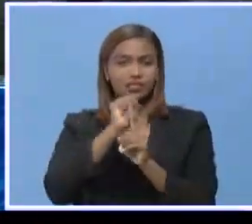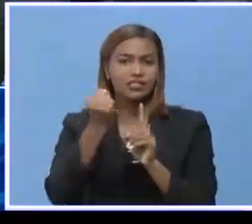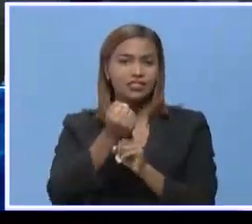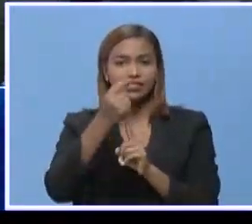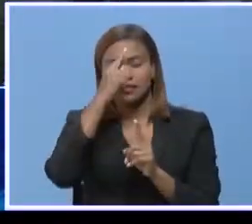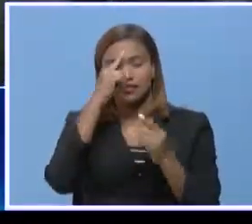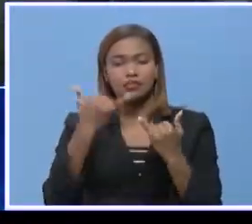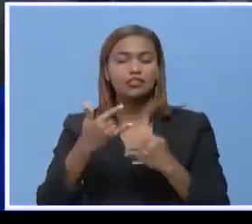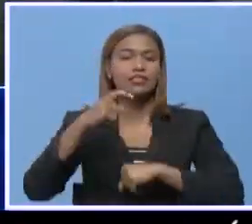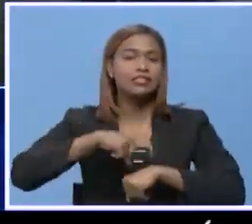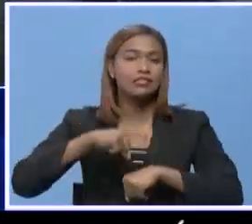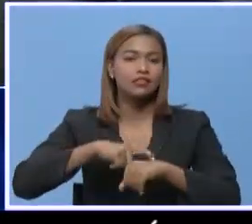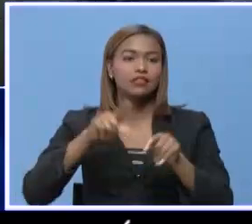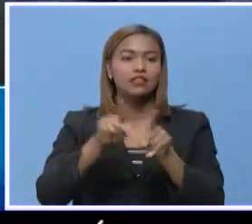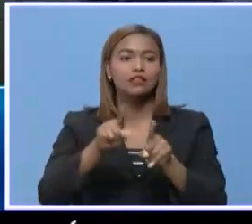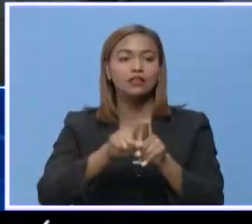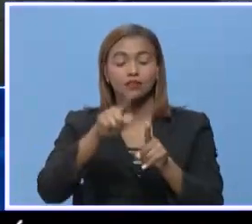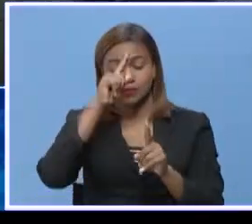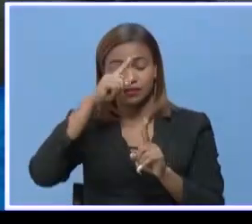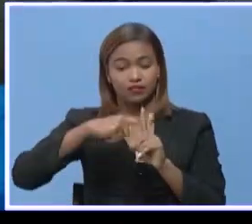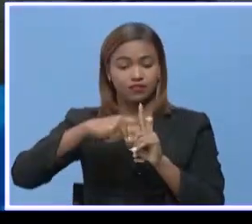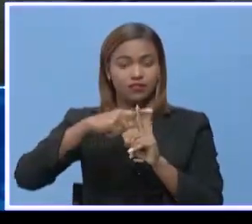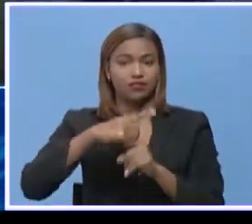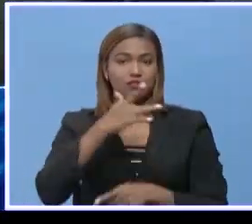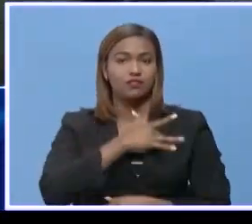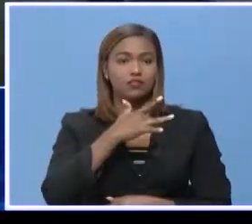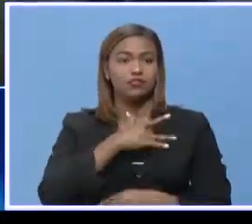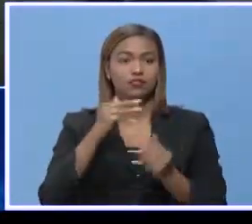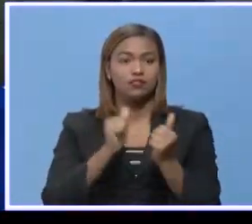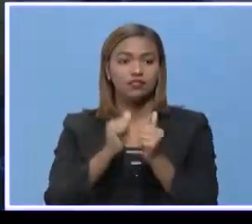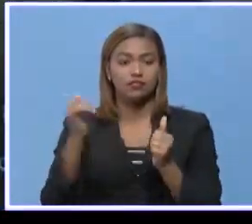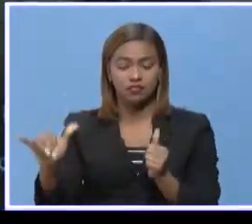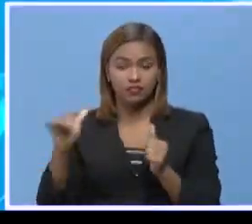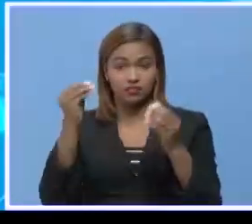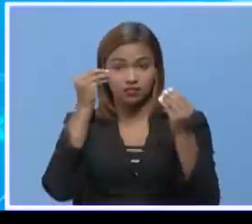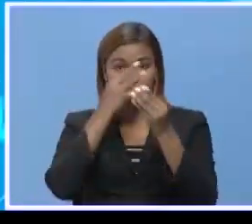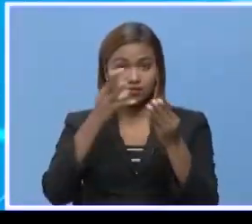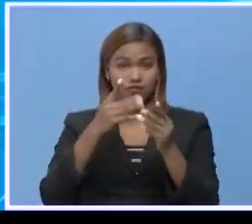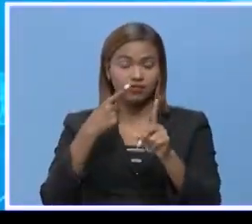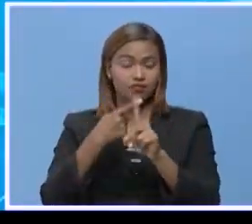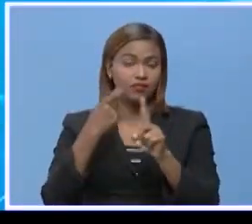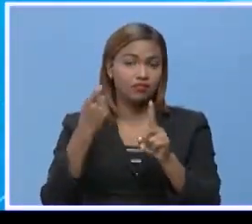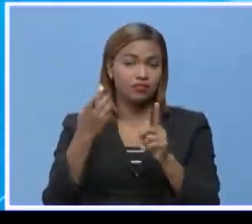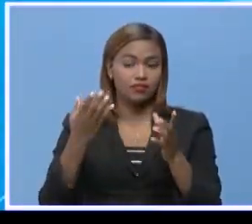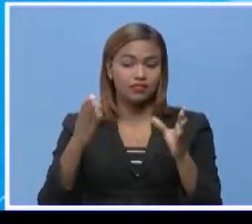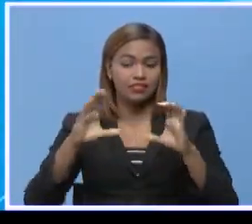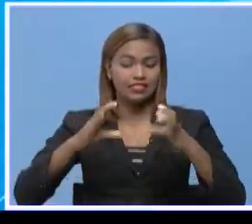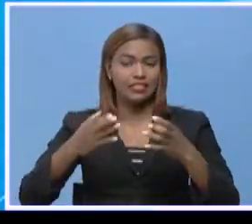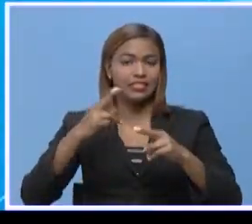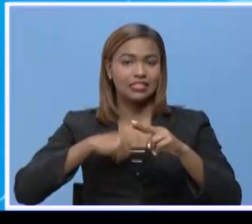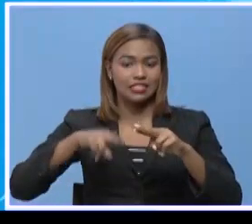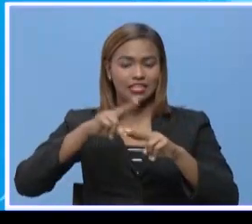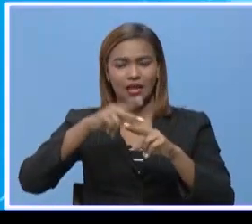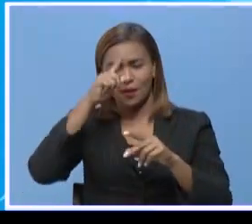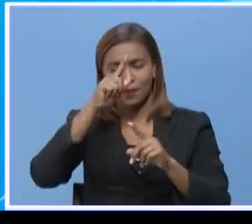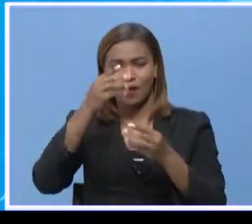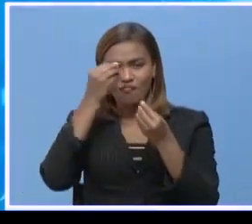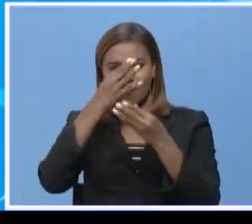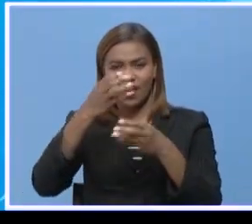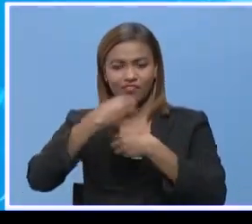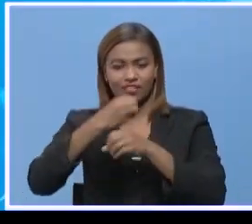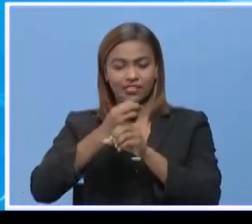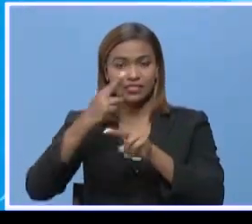condiciones del tiempo, también de las temperaturas. Con esta información desde el Centro de Pronósticos de la